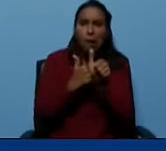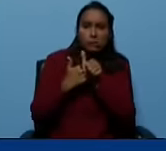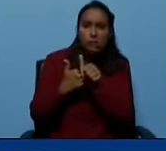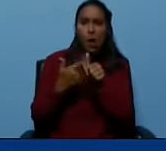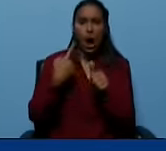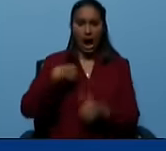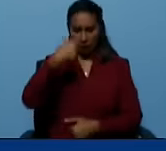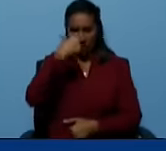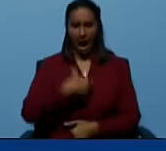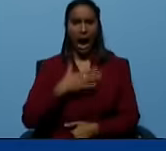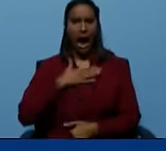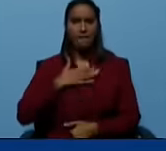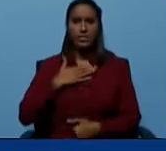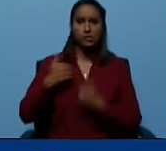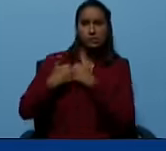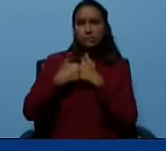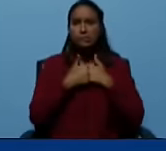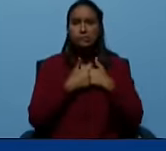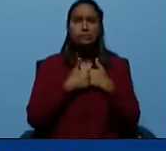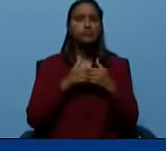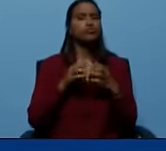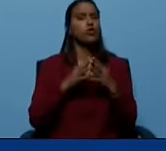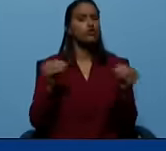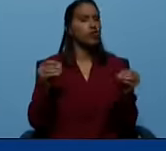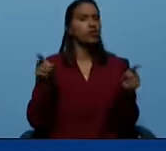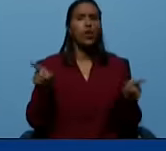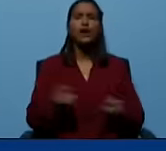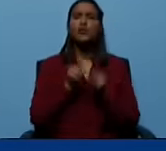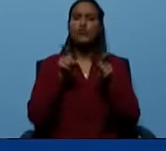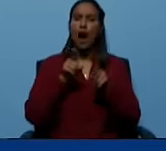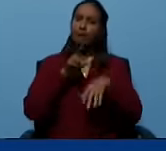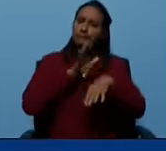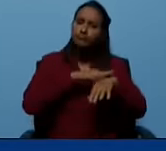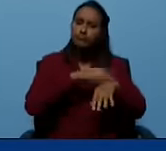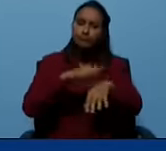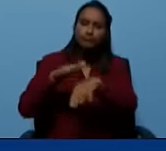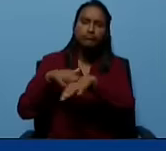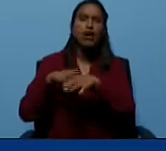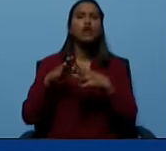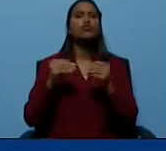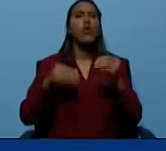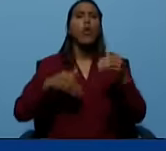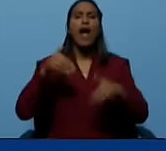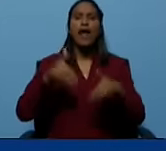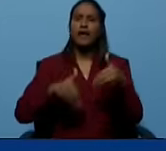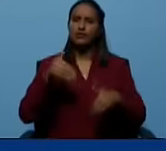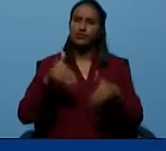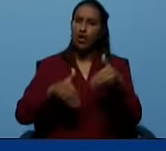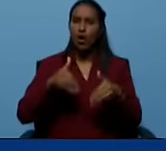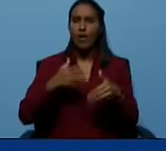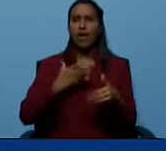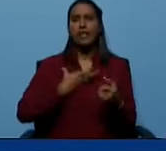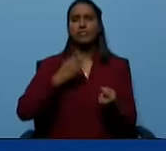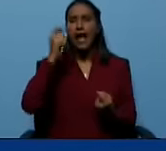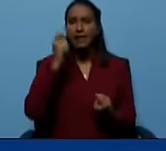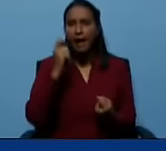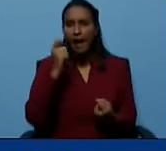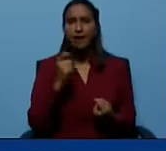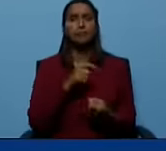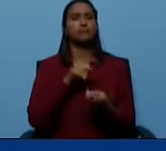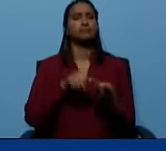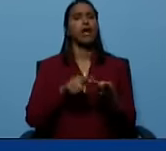Hemos convocado todas las elecciones que corresponden, sea de gobernadores, de alcaldes, de Asamblea Nacional,